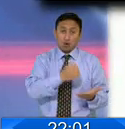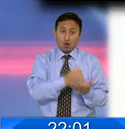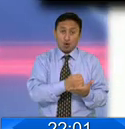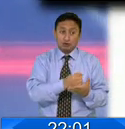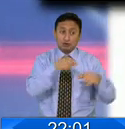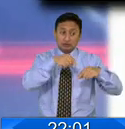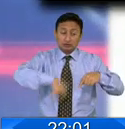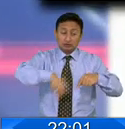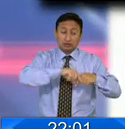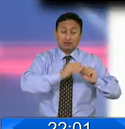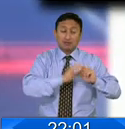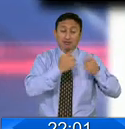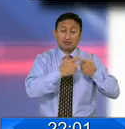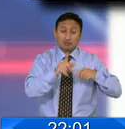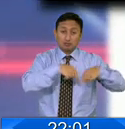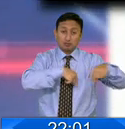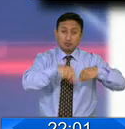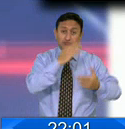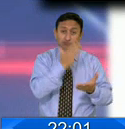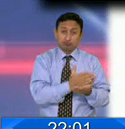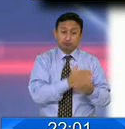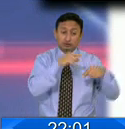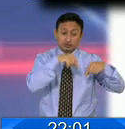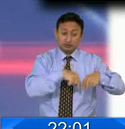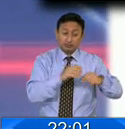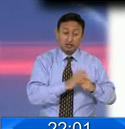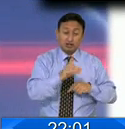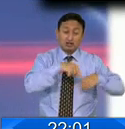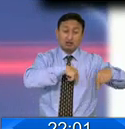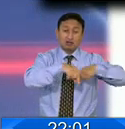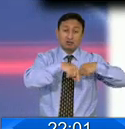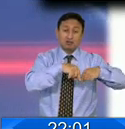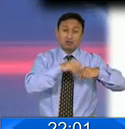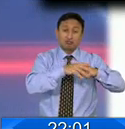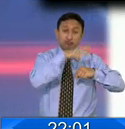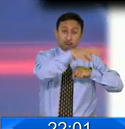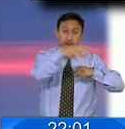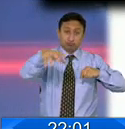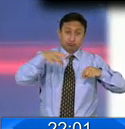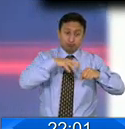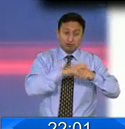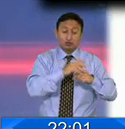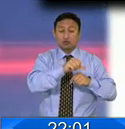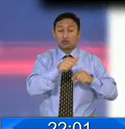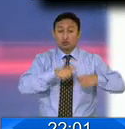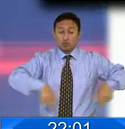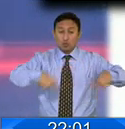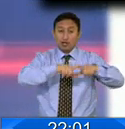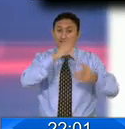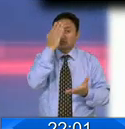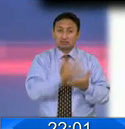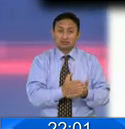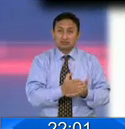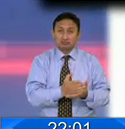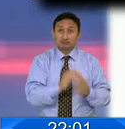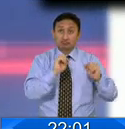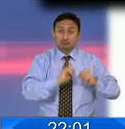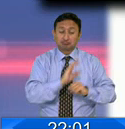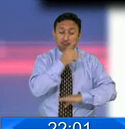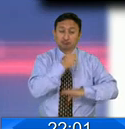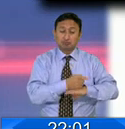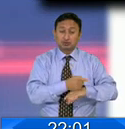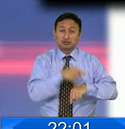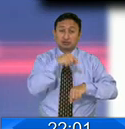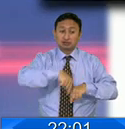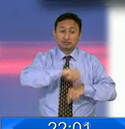la limitación de la libertad de tránsito contempla la prohibición del transporte interprovincial hacia otras zonas del país. También se dispone en lo